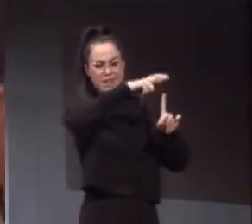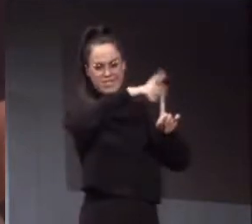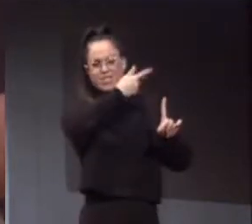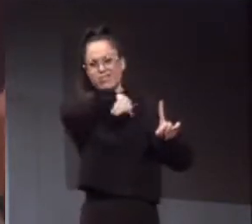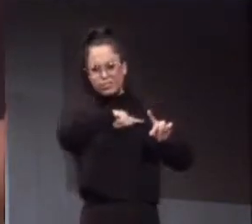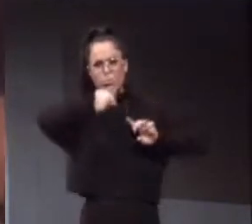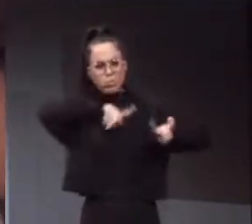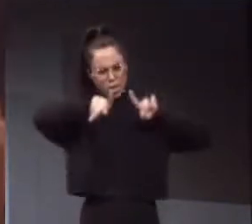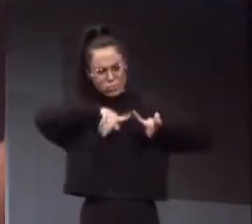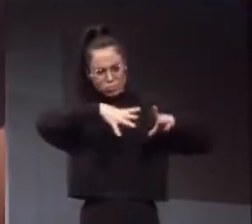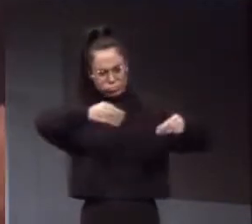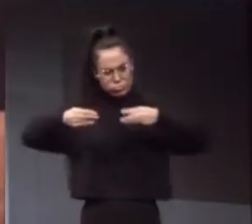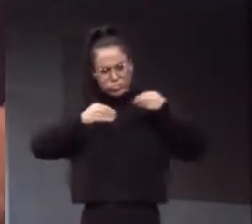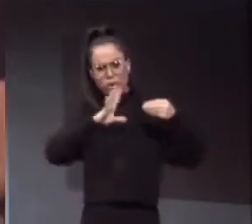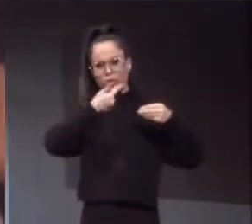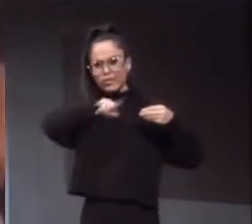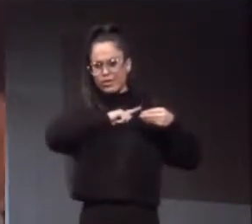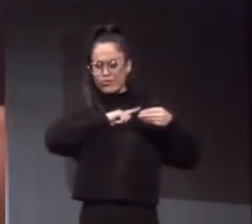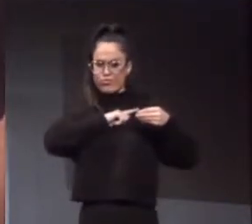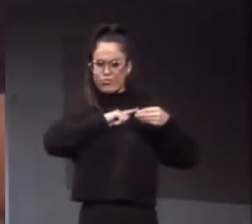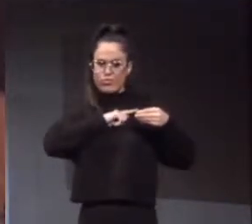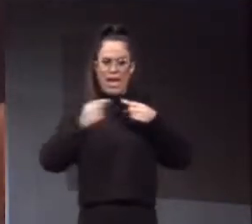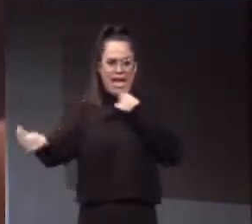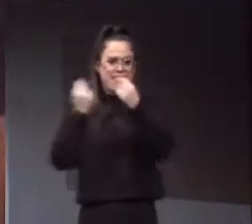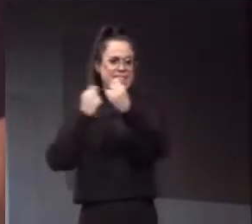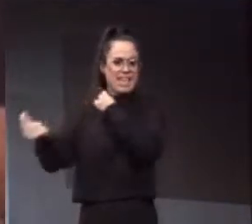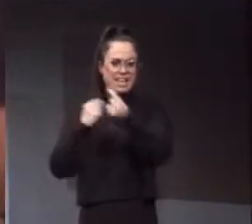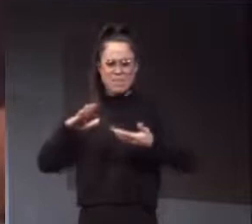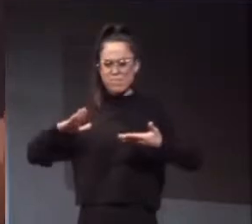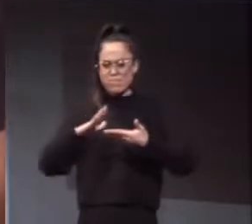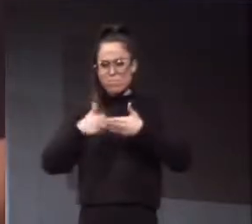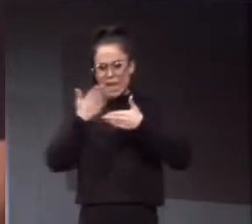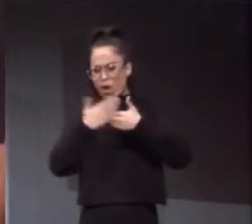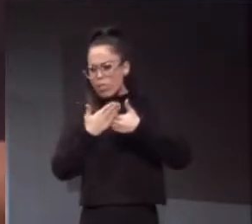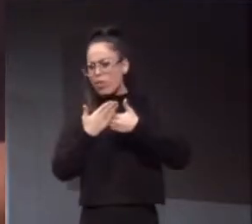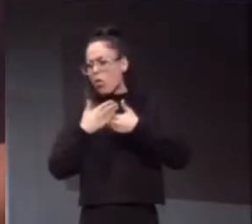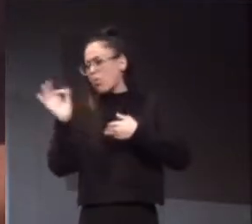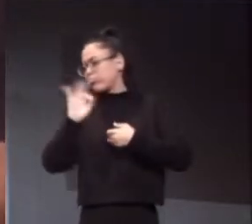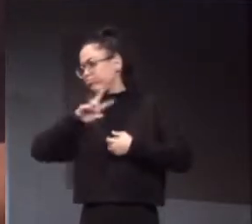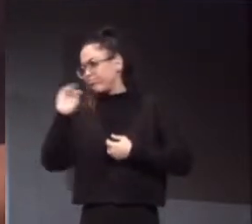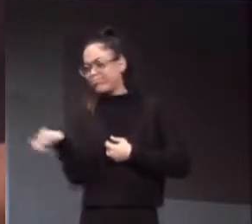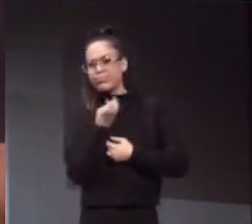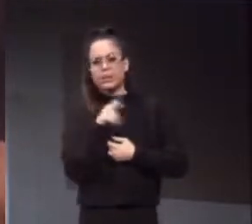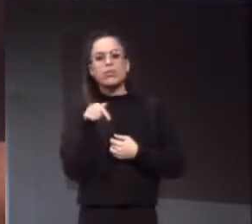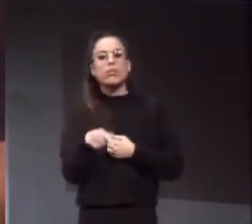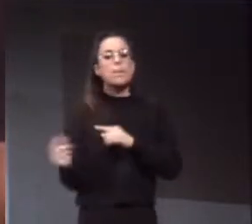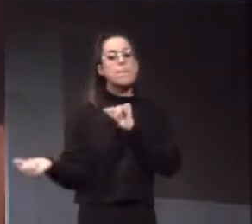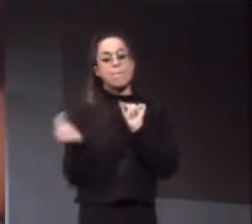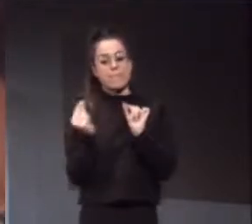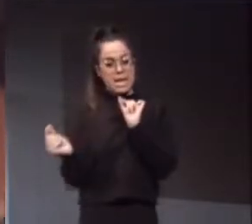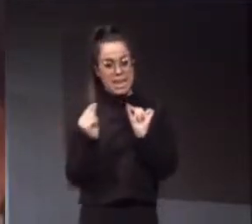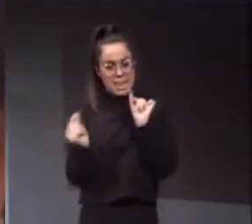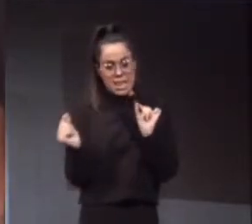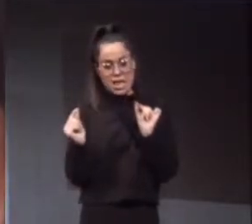tenido ataques y ataques periodísticos y cosas de ese estilo ha habido una pelea fuera así decirlo